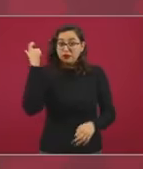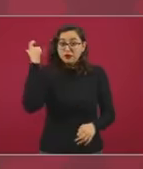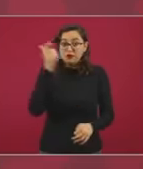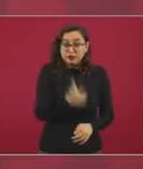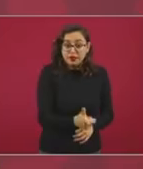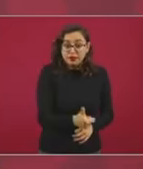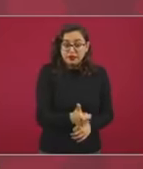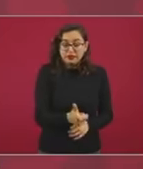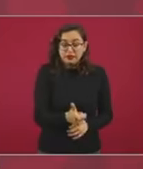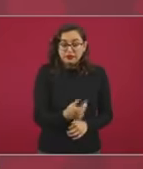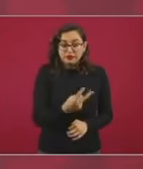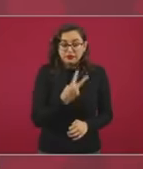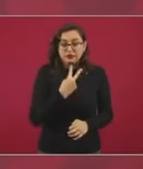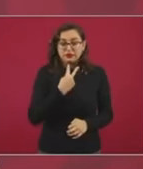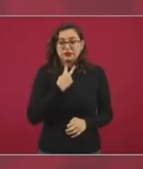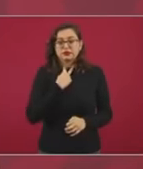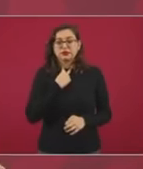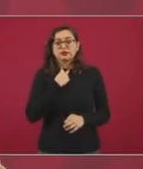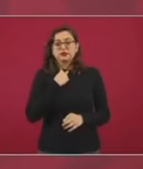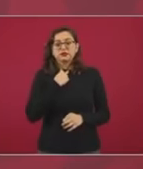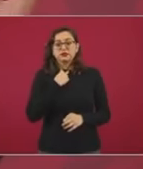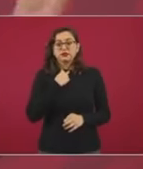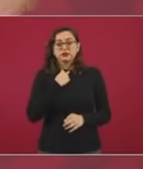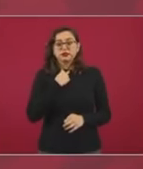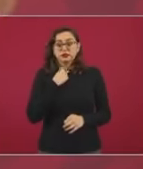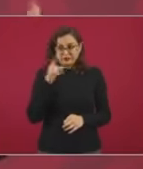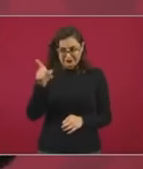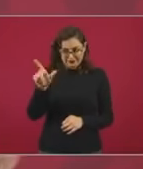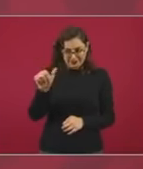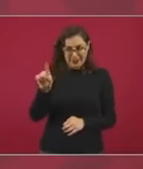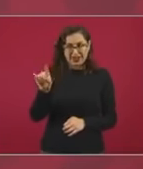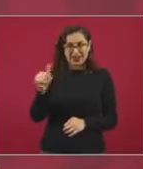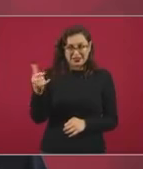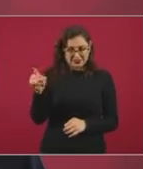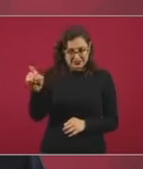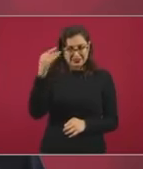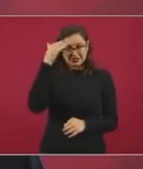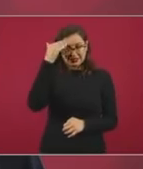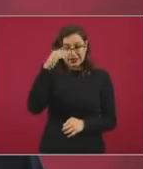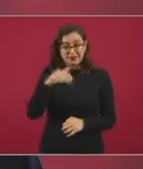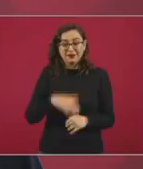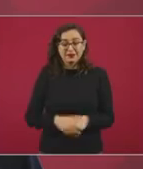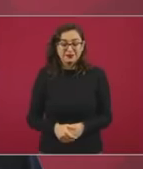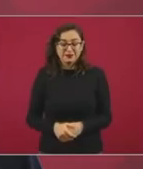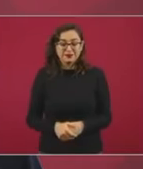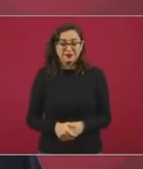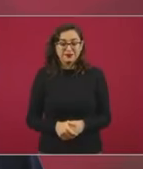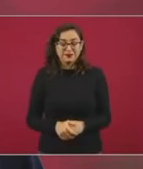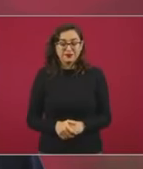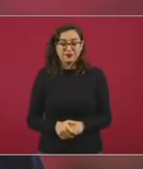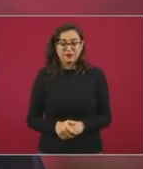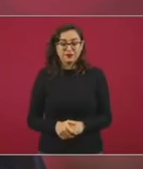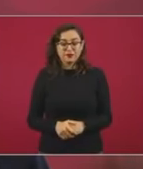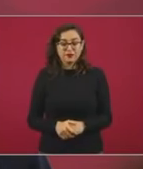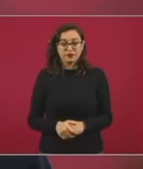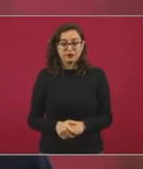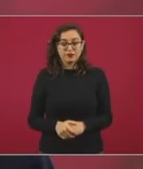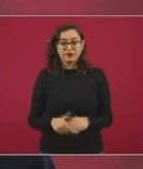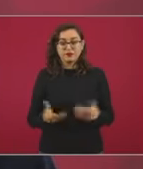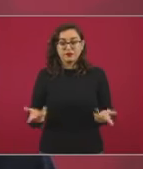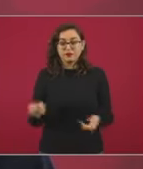Aquí Leti Ramírez conoce esto, pero bueno, es todo lo que hacemos constantemente. Bien,